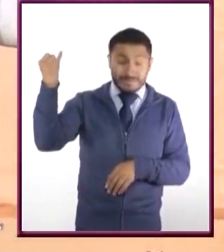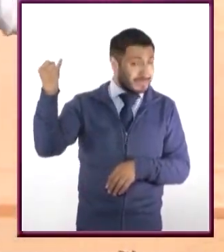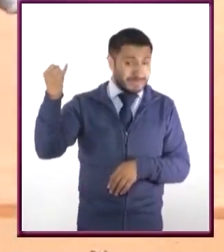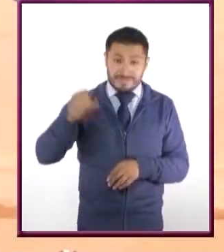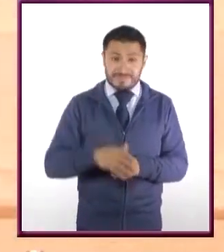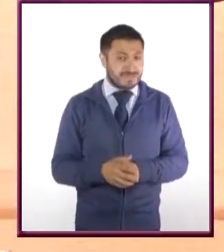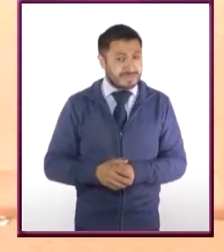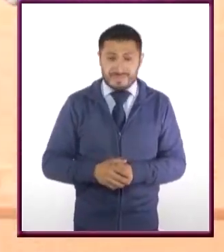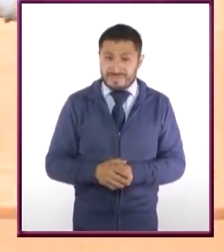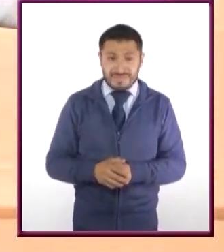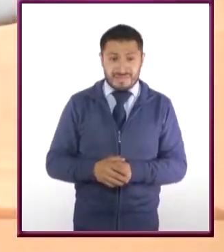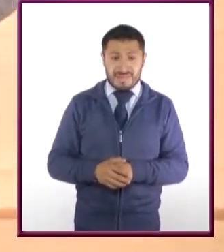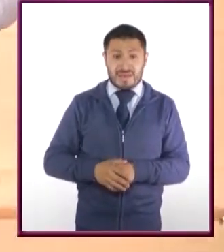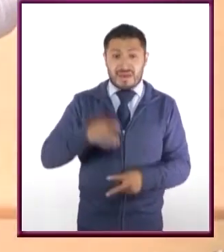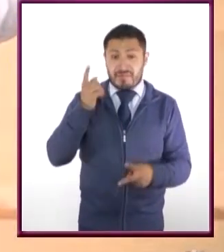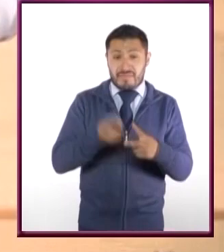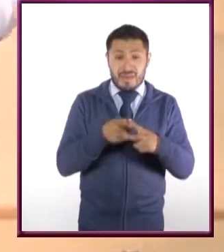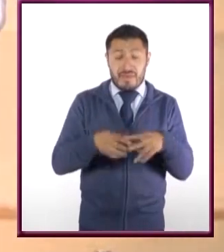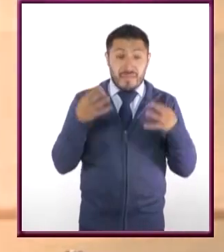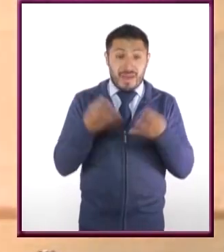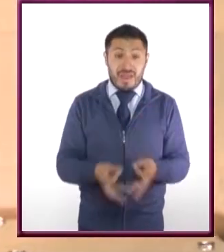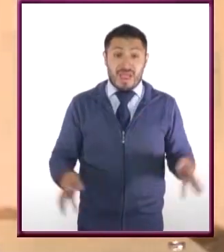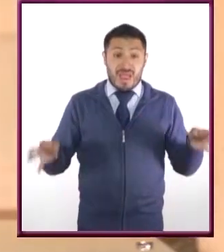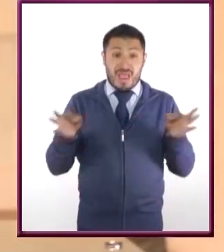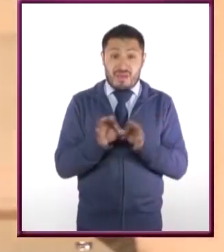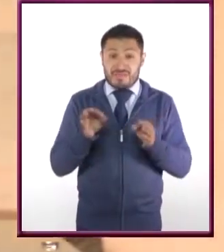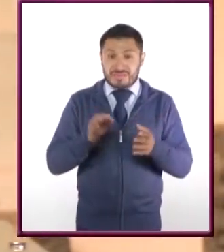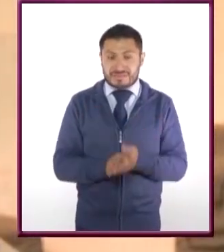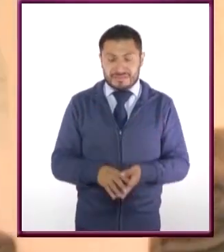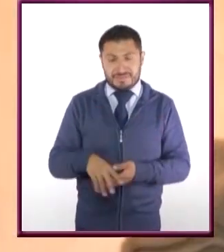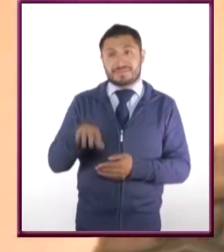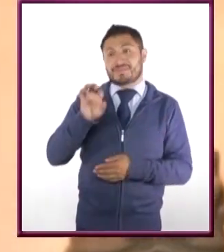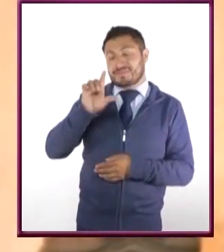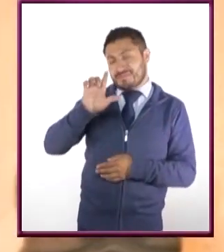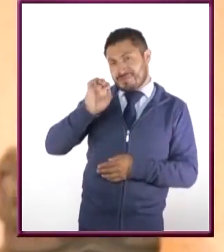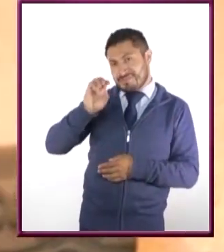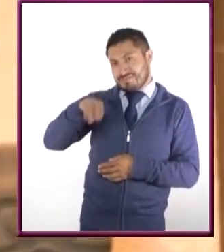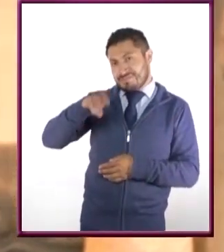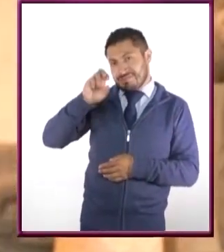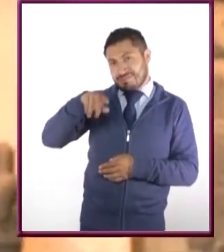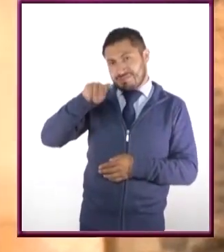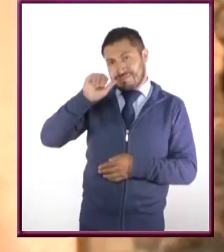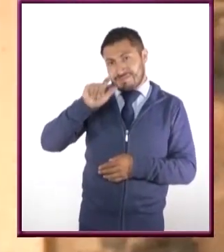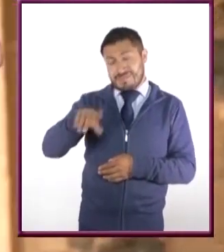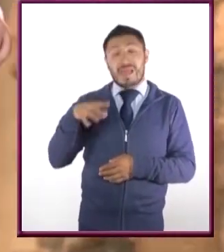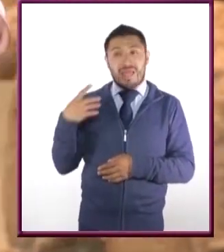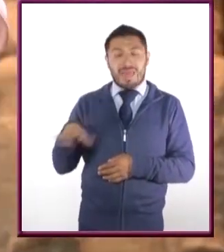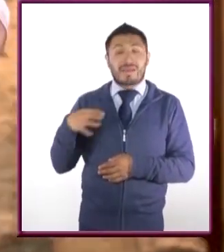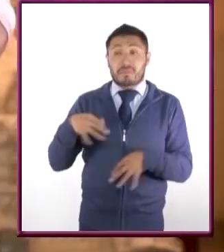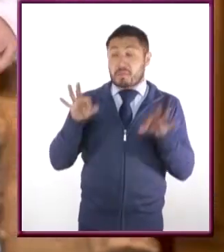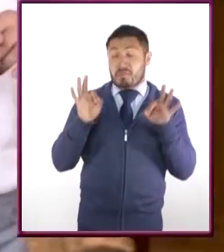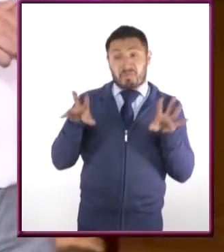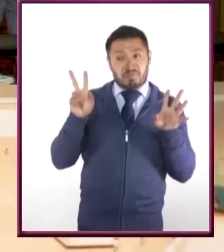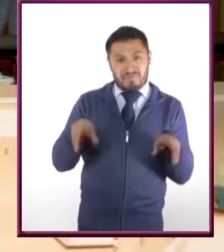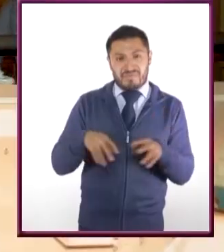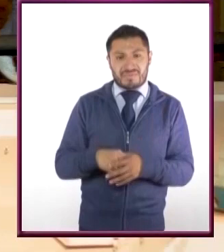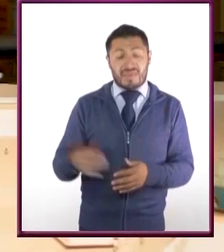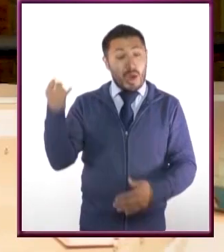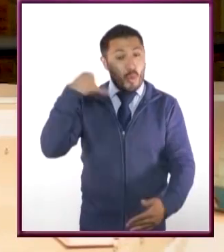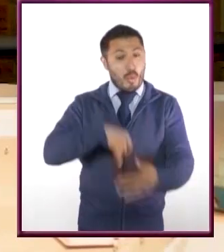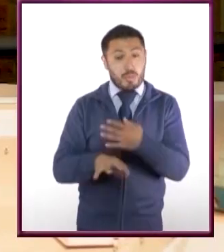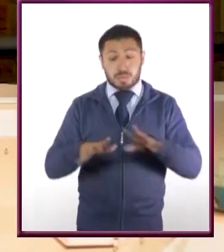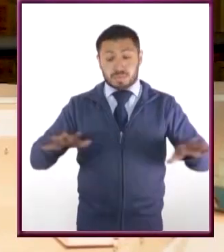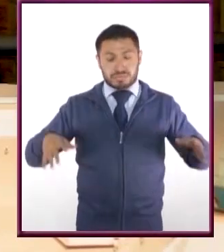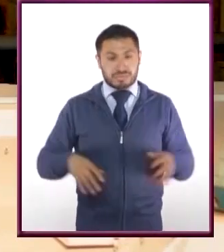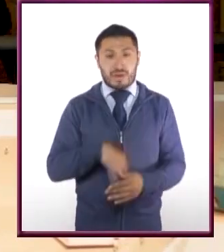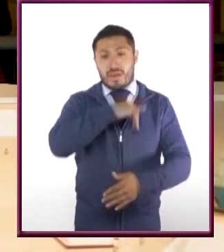importantes para sobrevivir en esta aventura submarina. Elemental, mi explorador amigo. Están hasta en el fondo del mar. Ay,